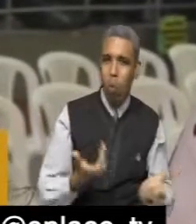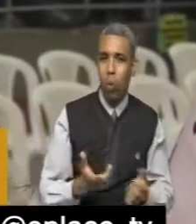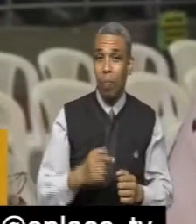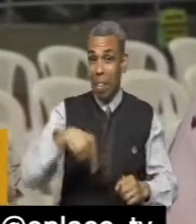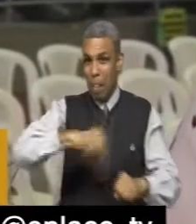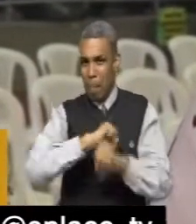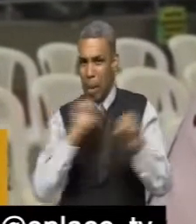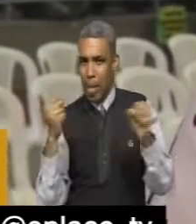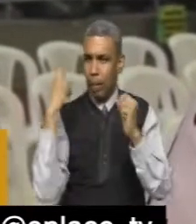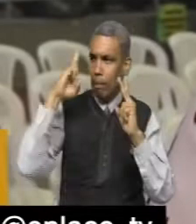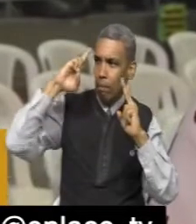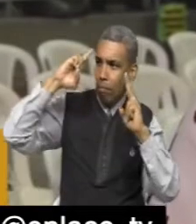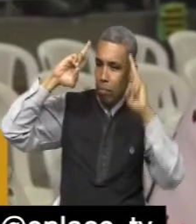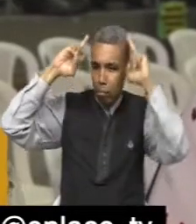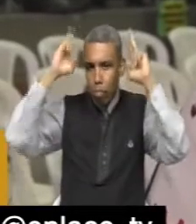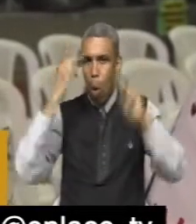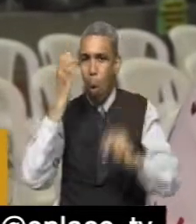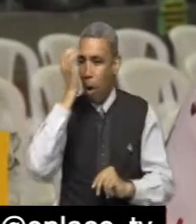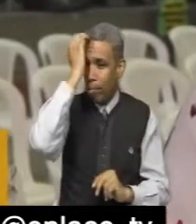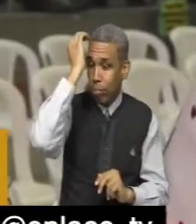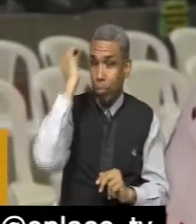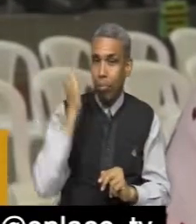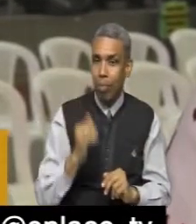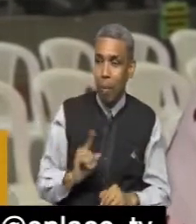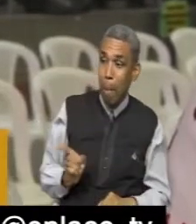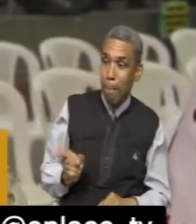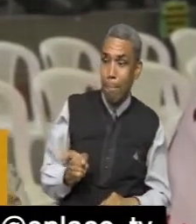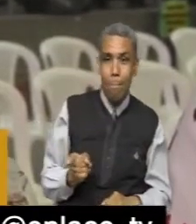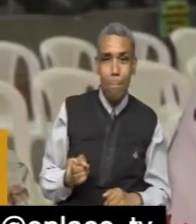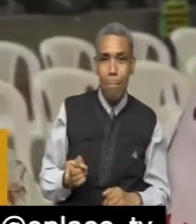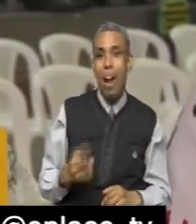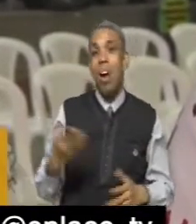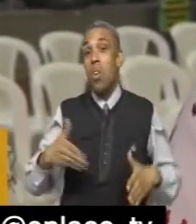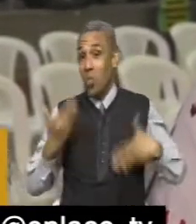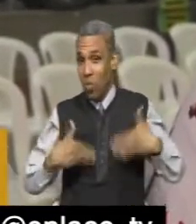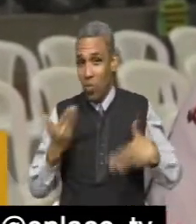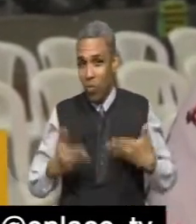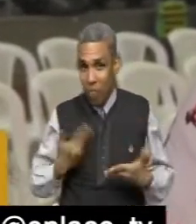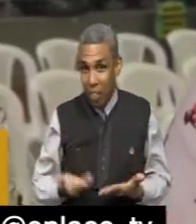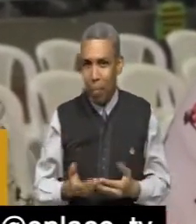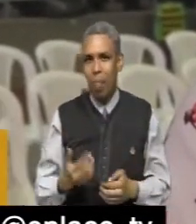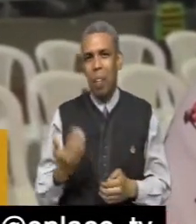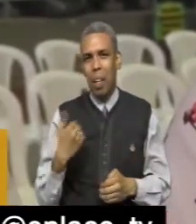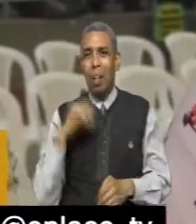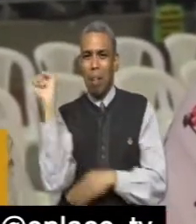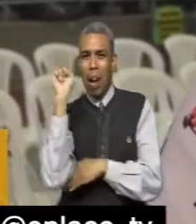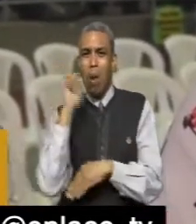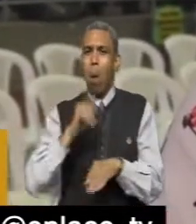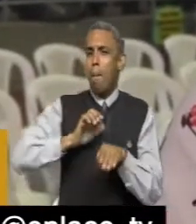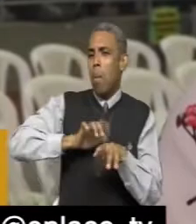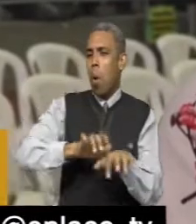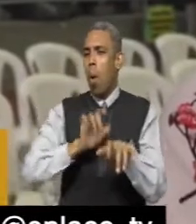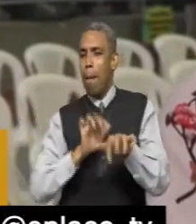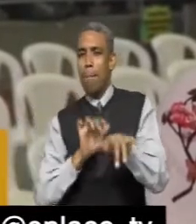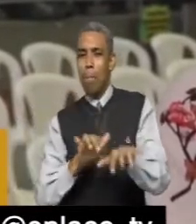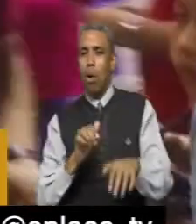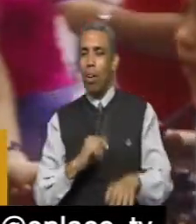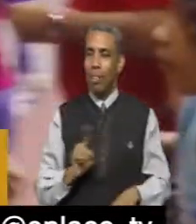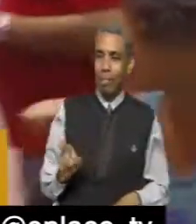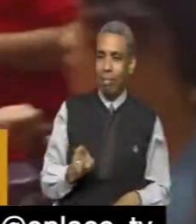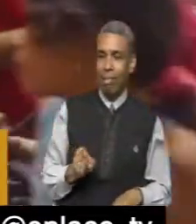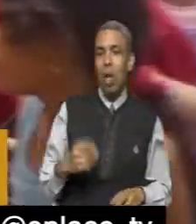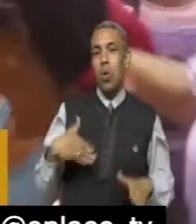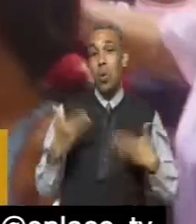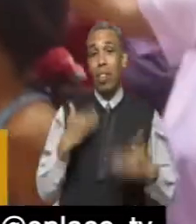belleza, manicure, están tan felices. Y como lo pudimos presenciar durante el desfile de carrozas, están todos contentos, y eso es lo que queríamos para ellos.